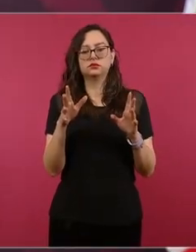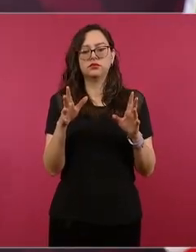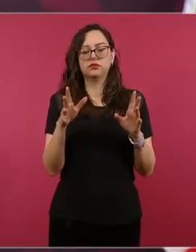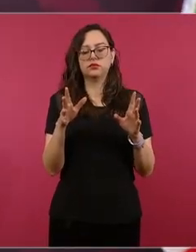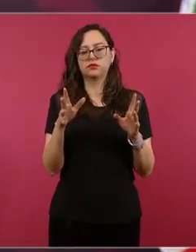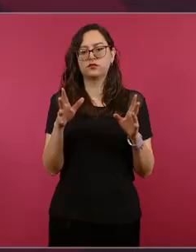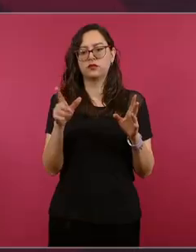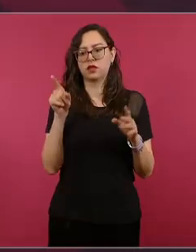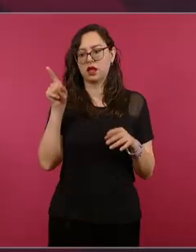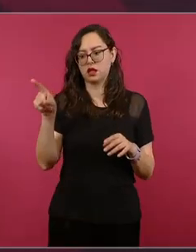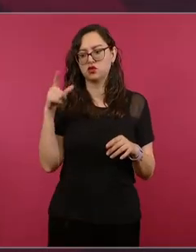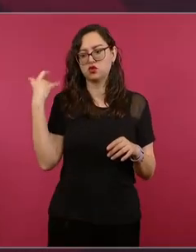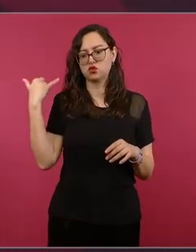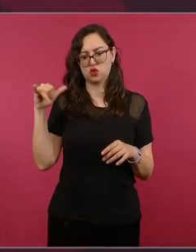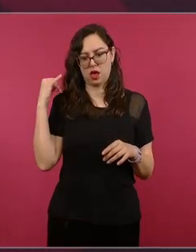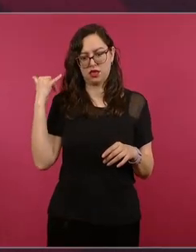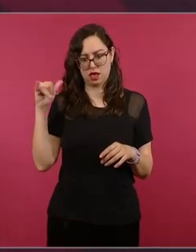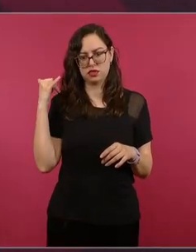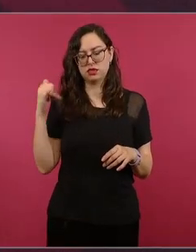y